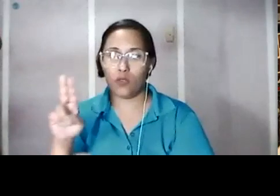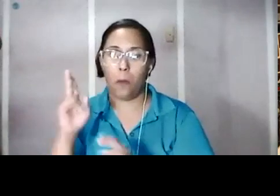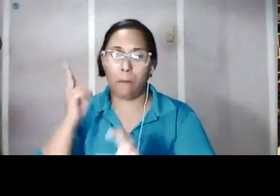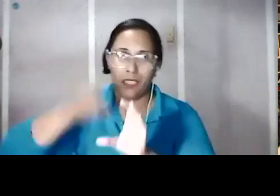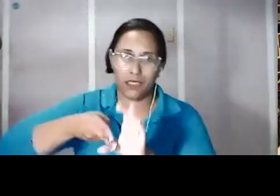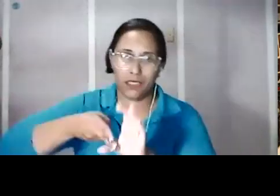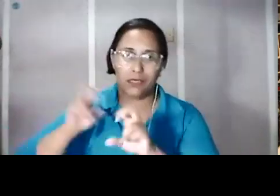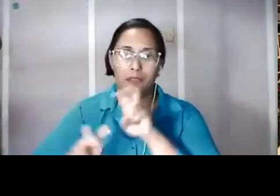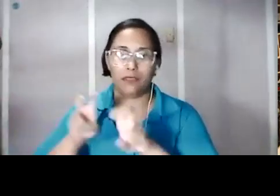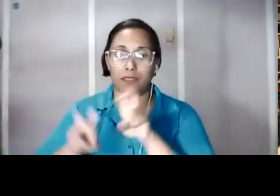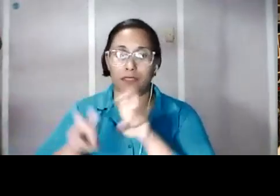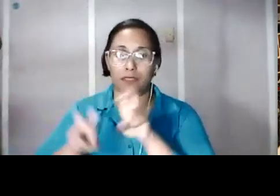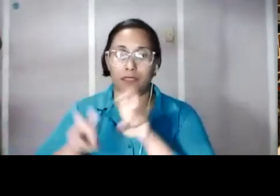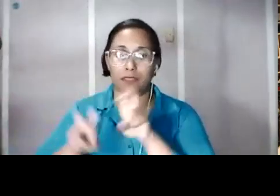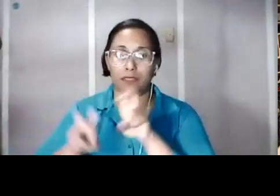carnaval. sí,